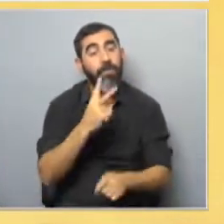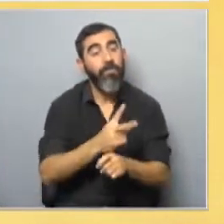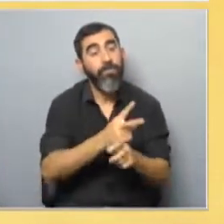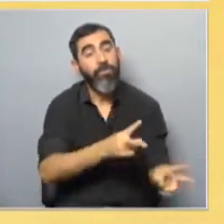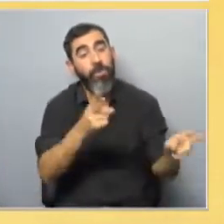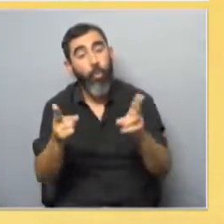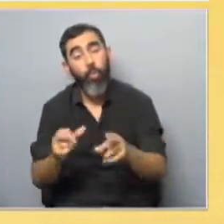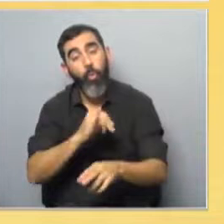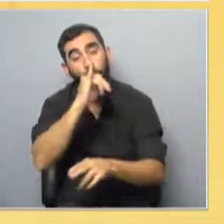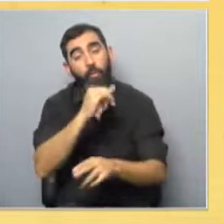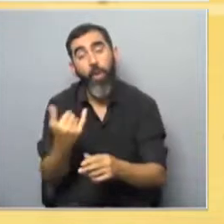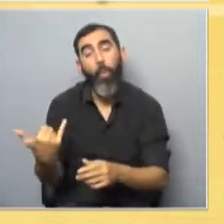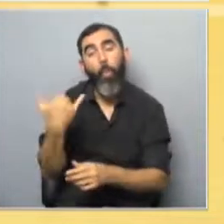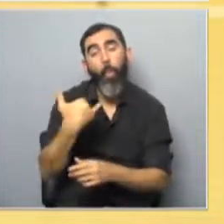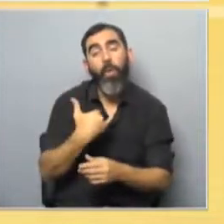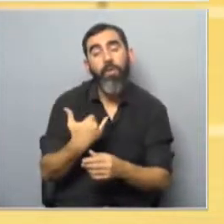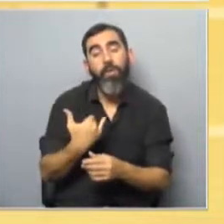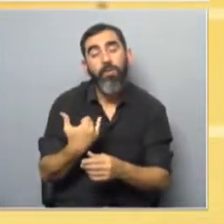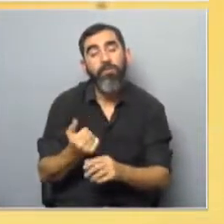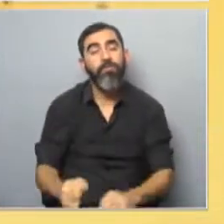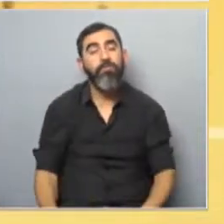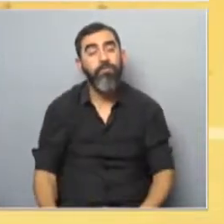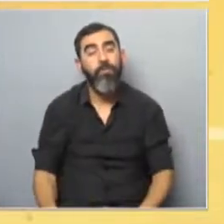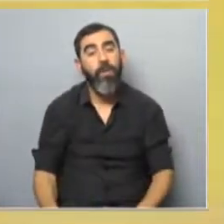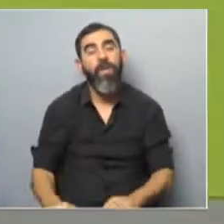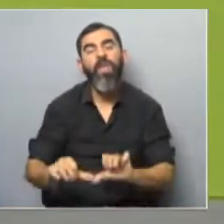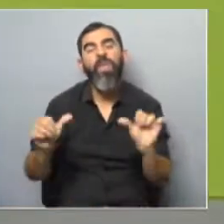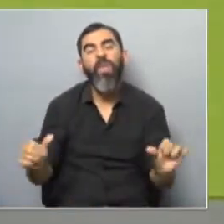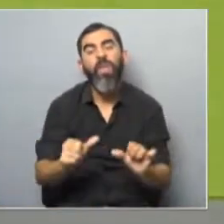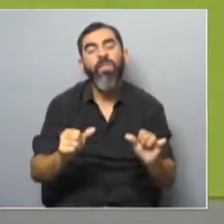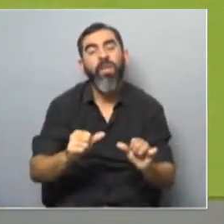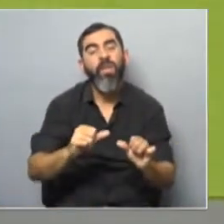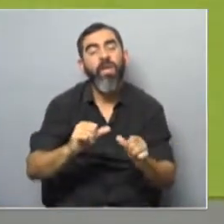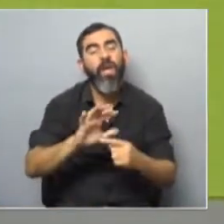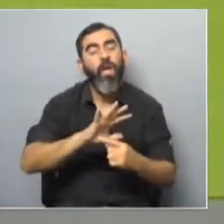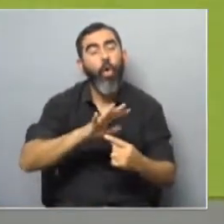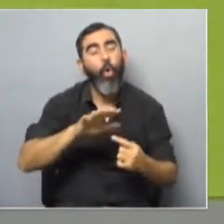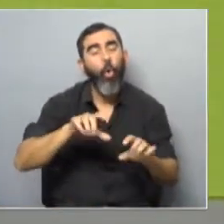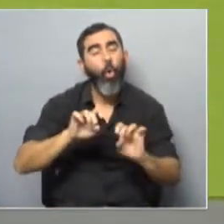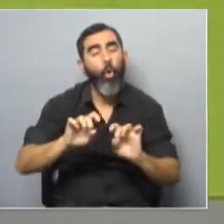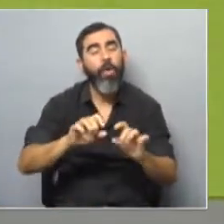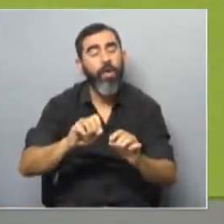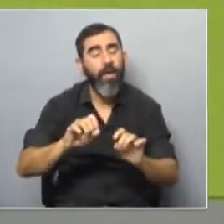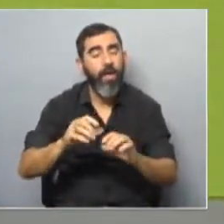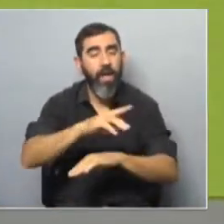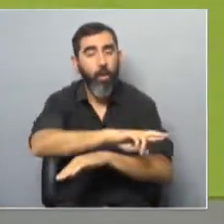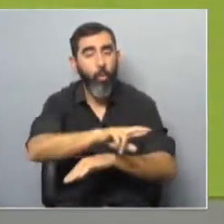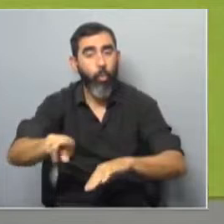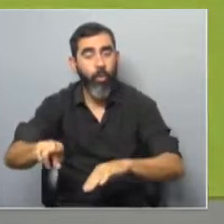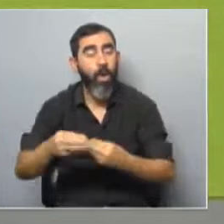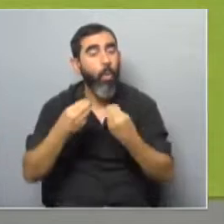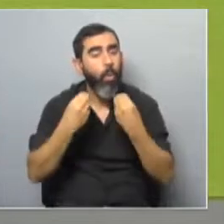del informe nos va a contar, nos cuenta el trabajo de lo que es la ecología de carreteras en lo que tiene que ver con